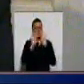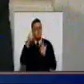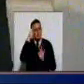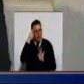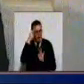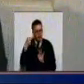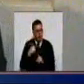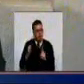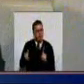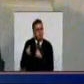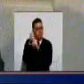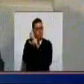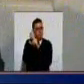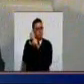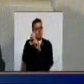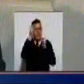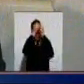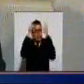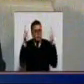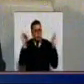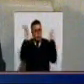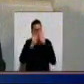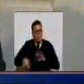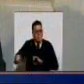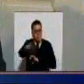el logro de los fines esenciales del Estado.